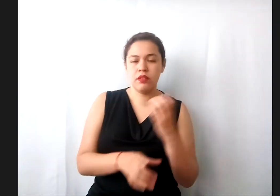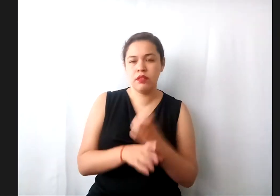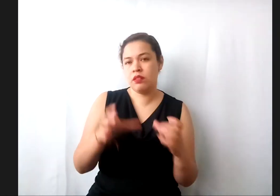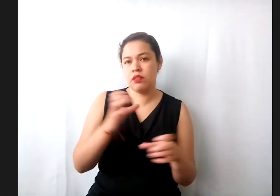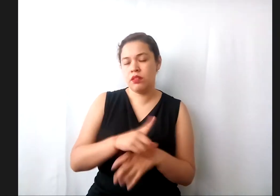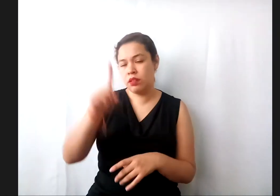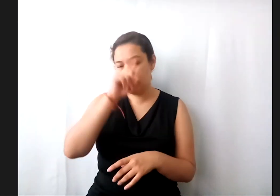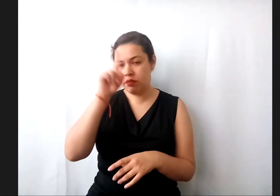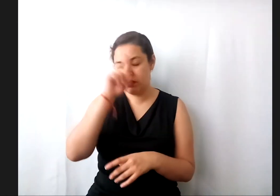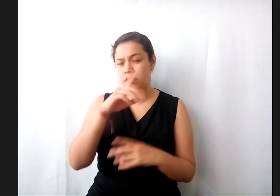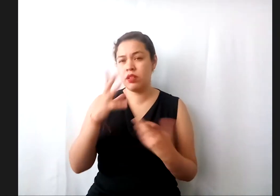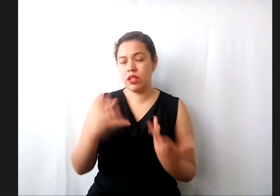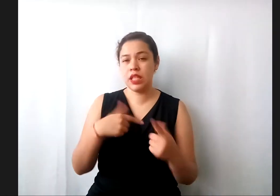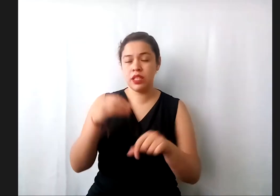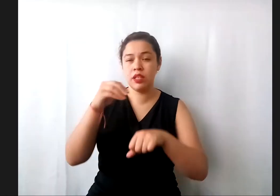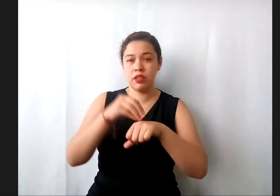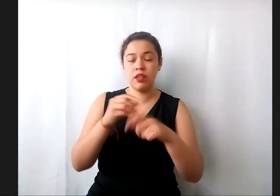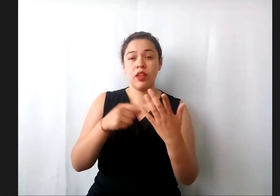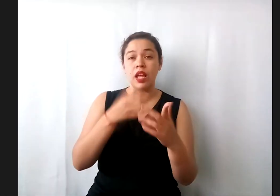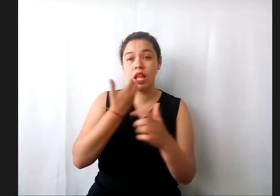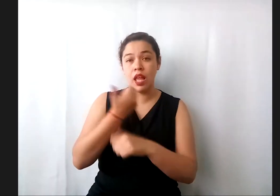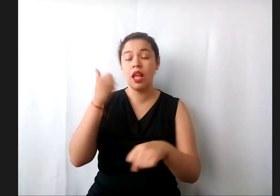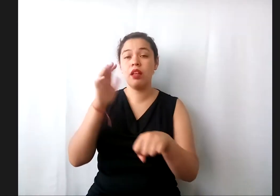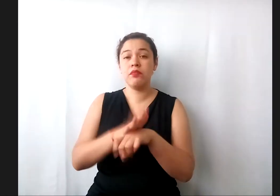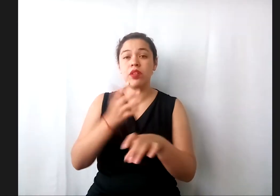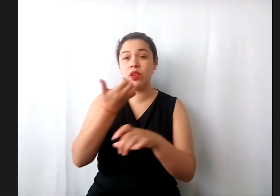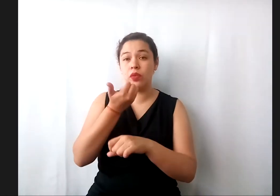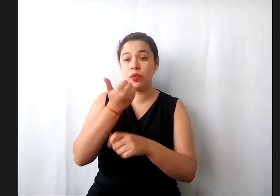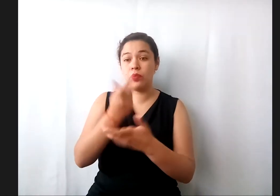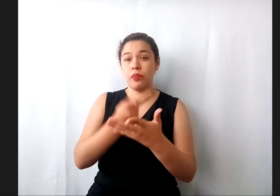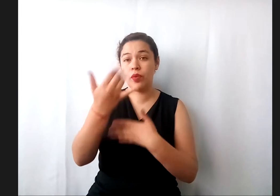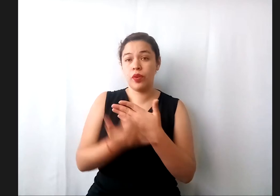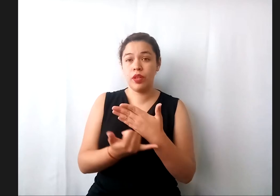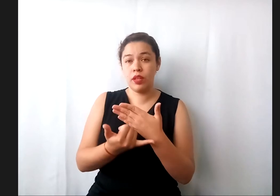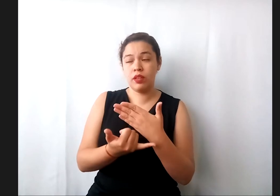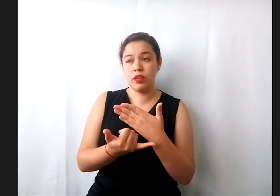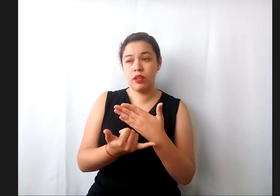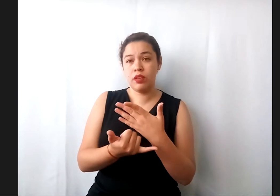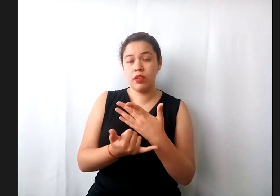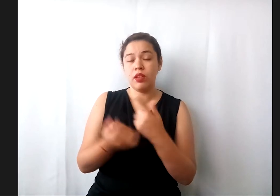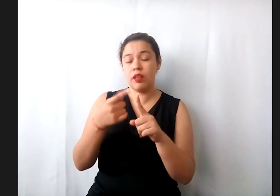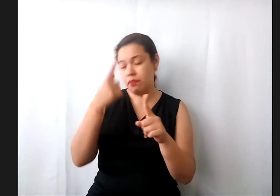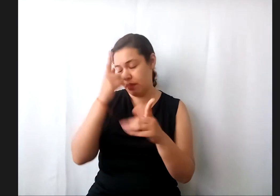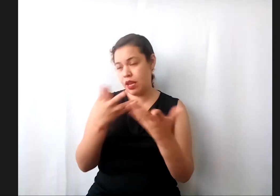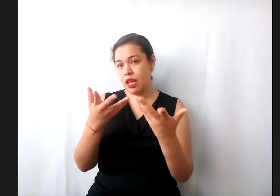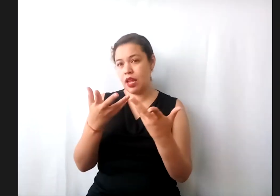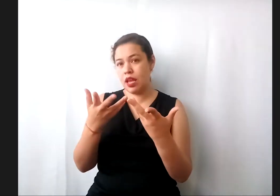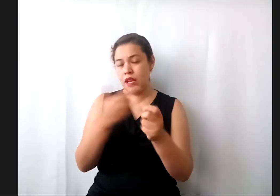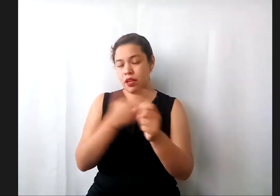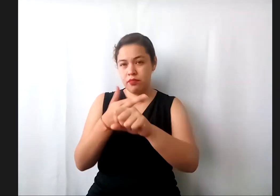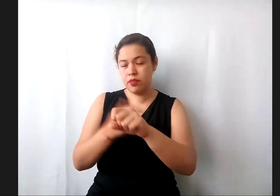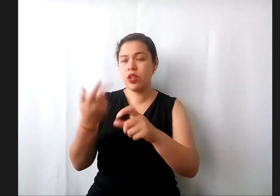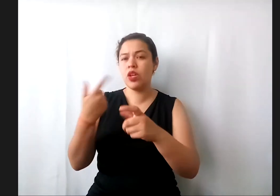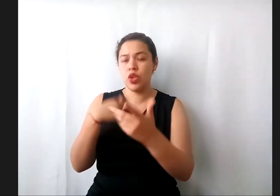que se señale la administración de proyectos de, por ejemplo, de remodelación, que yo administro el